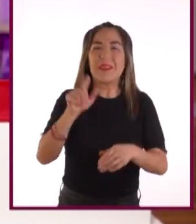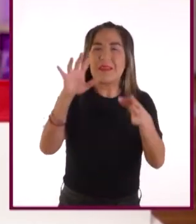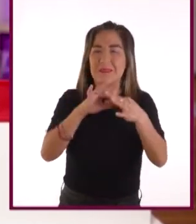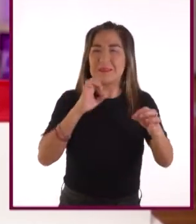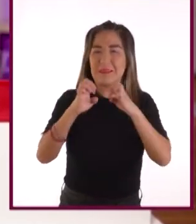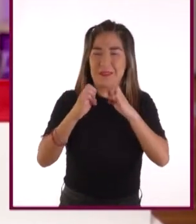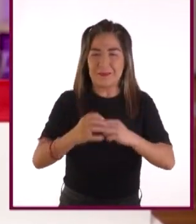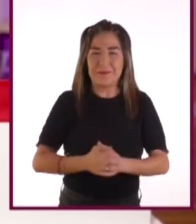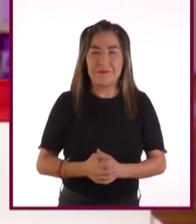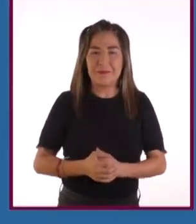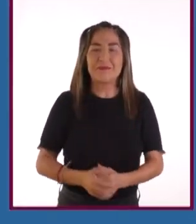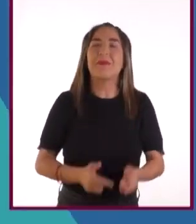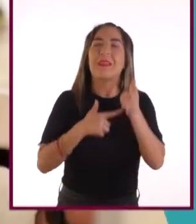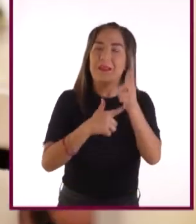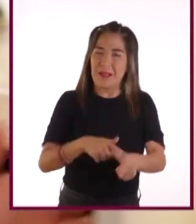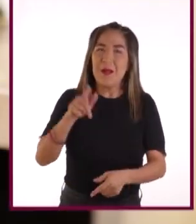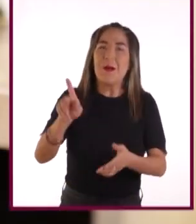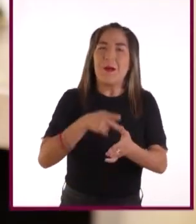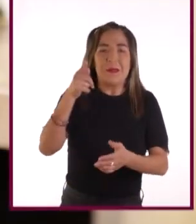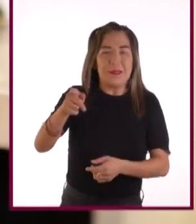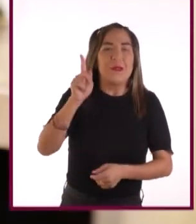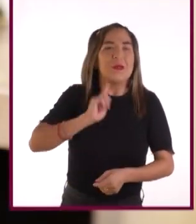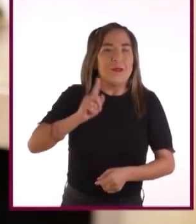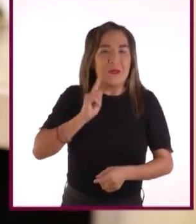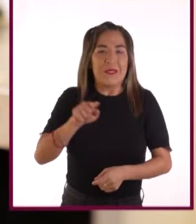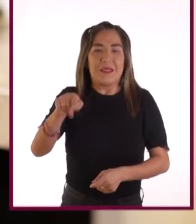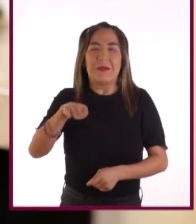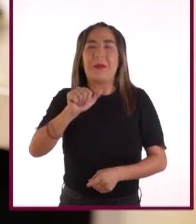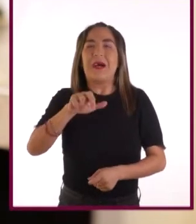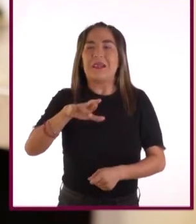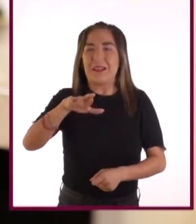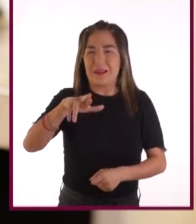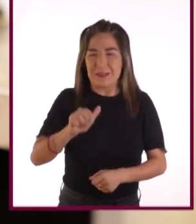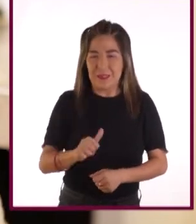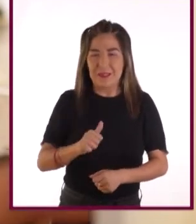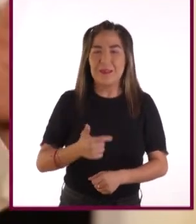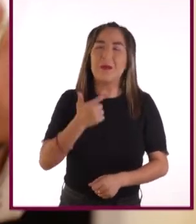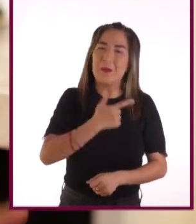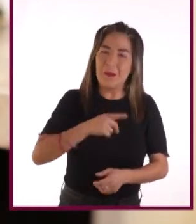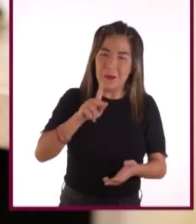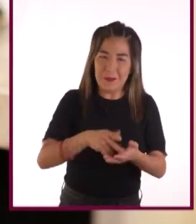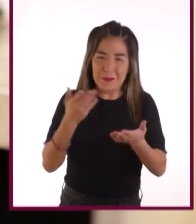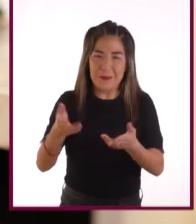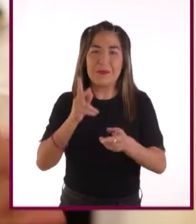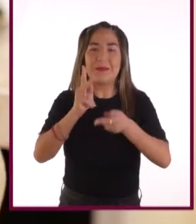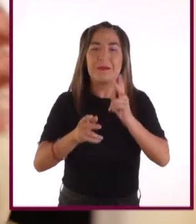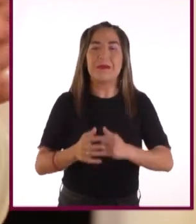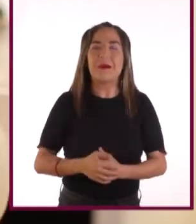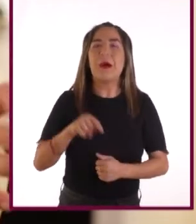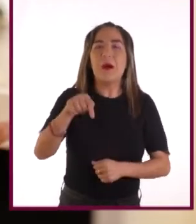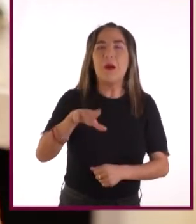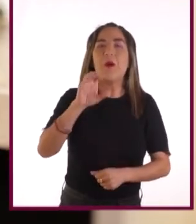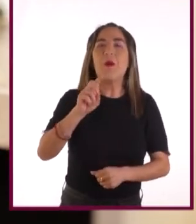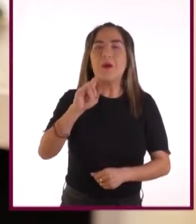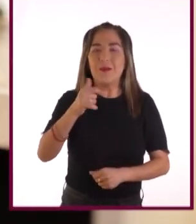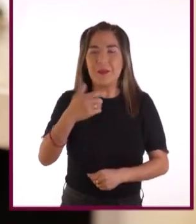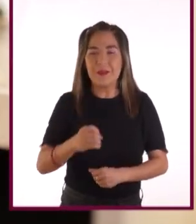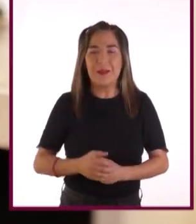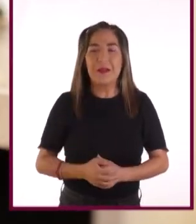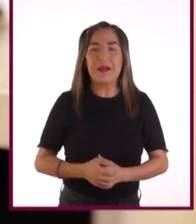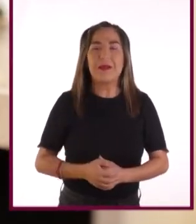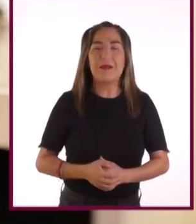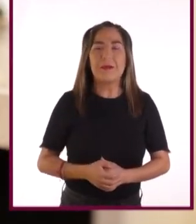hoy? Vamos. Bueno, continuamos de vuelta con Mariana Centeno Sierra. Mariana, qué gusto verte de vuelta a platicar aquí del código